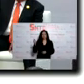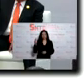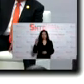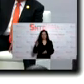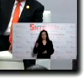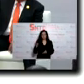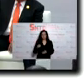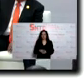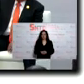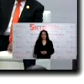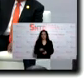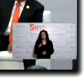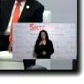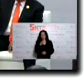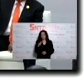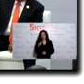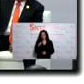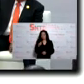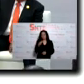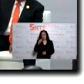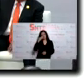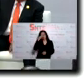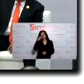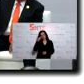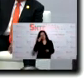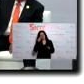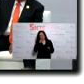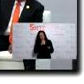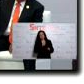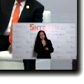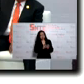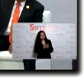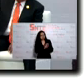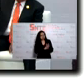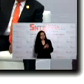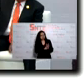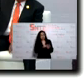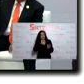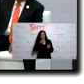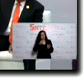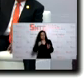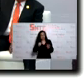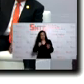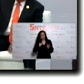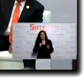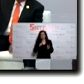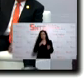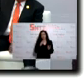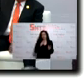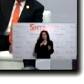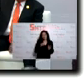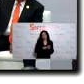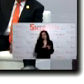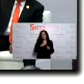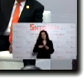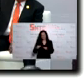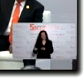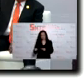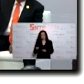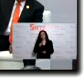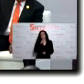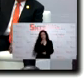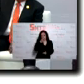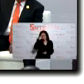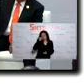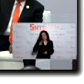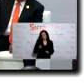Algunos de ustedes habrán visto estas películas intensamente. Paul Ekman es el teórico en quien tuvo fundamentada esta